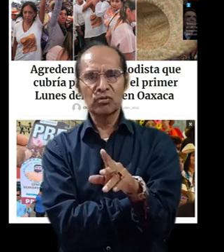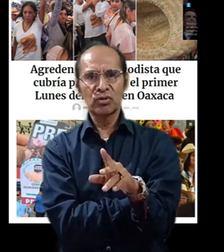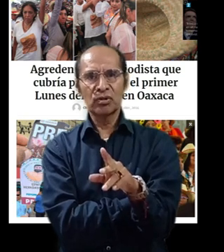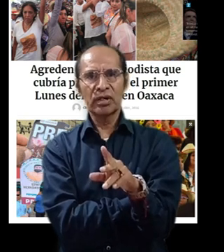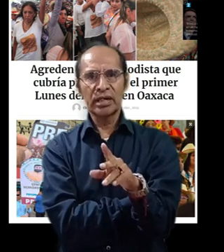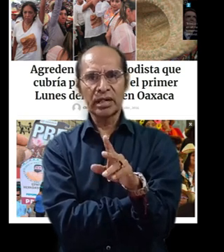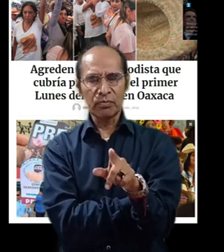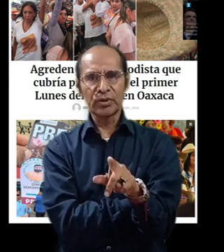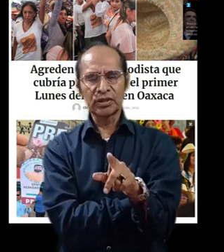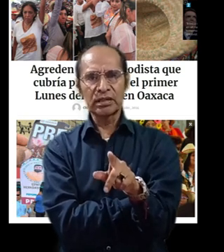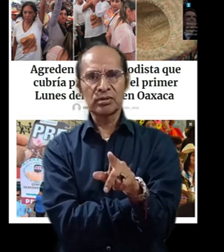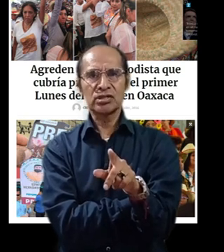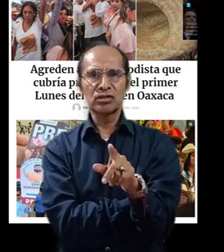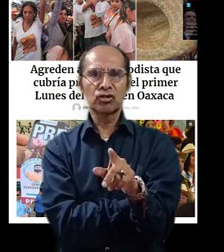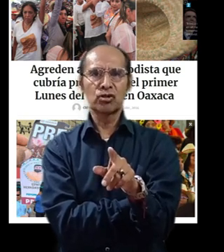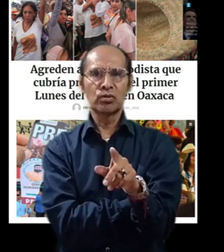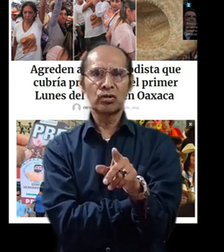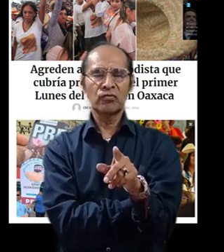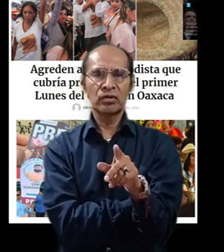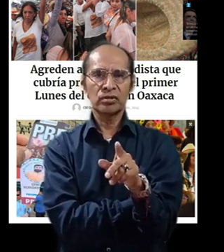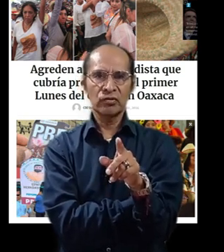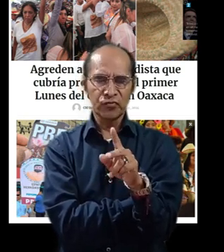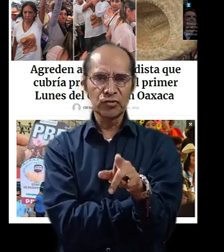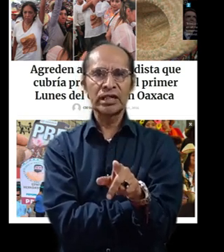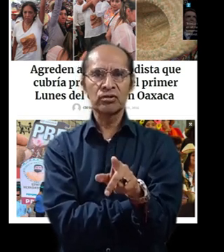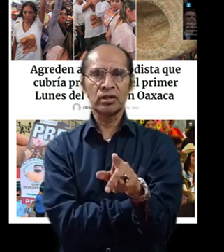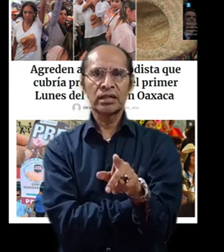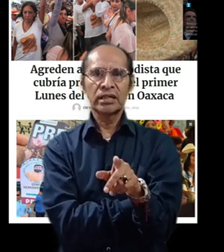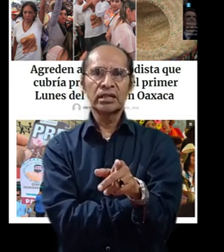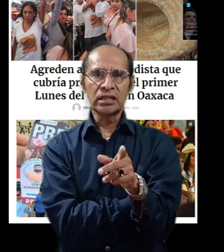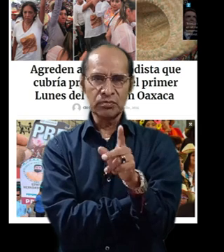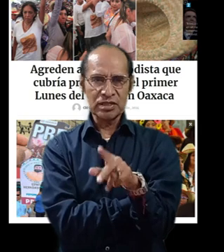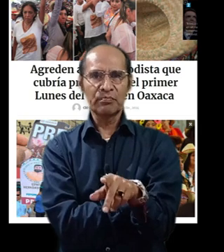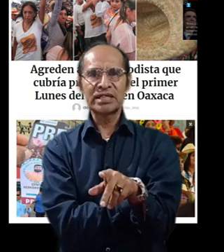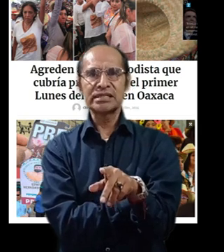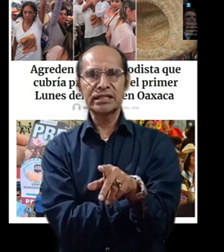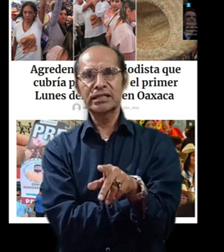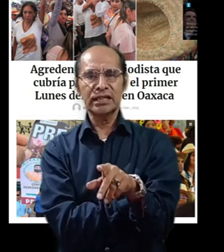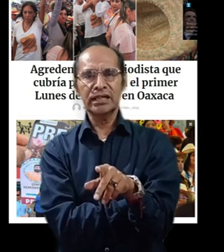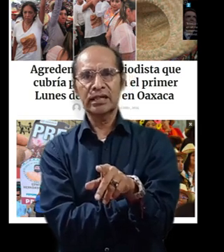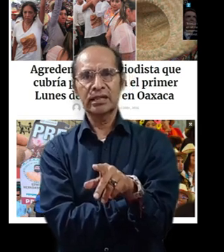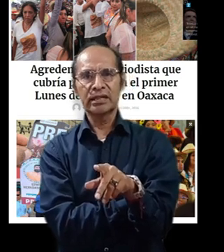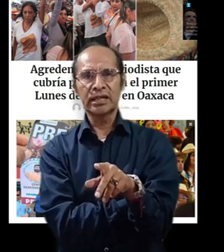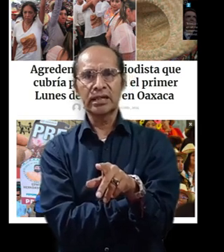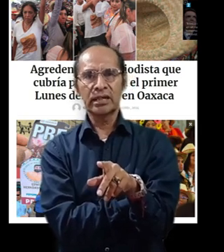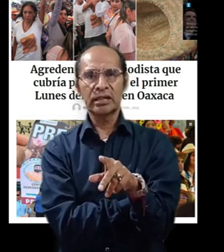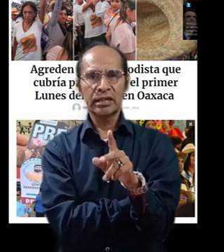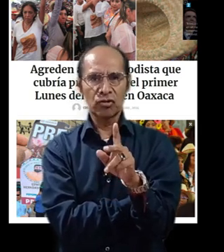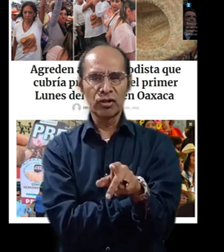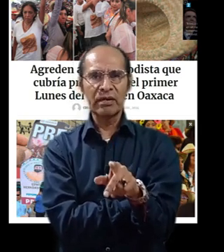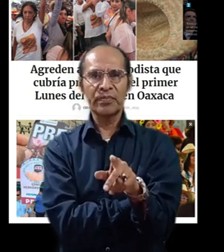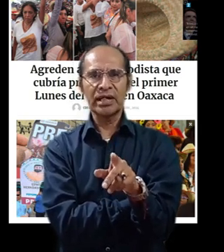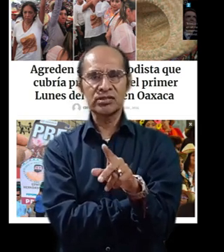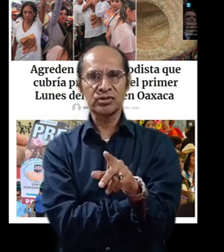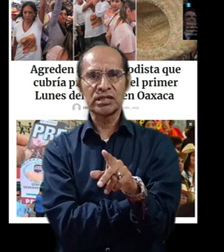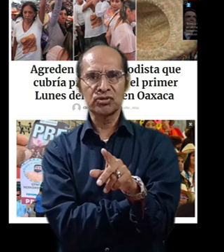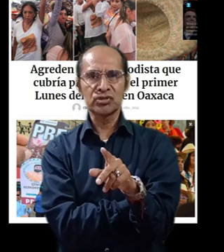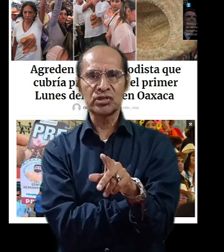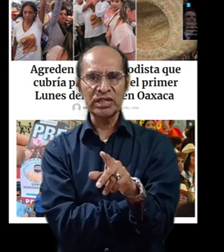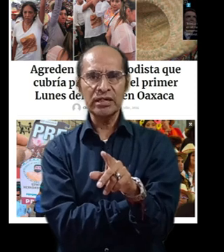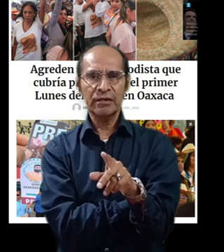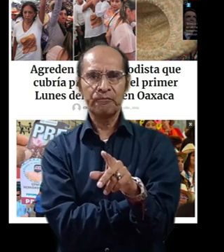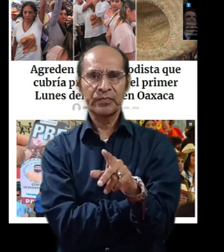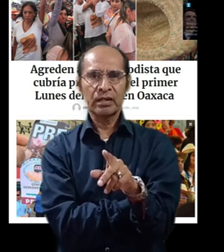solamente como reportero sino como fundador y vicepresidente de conape